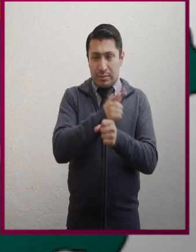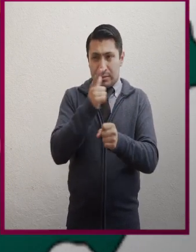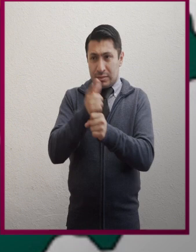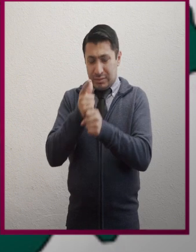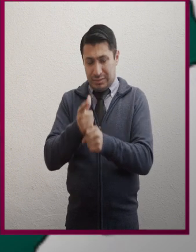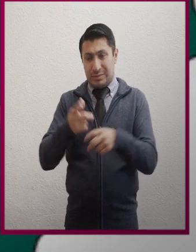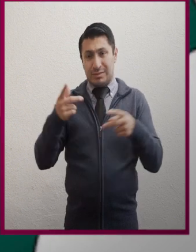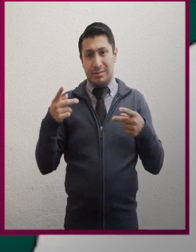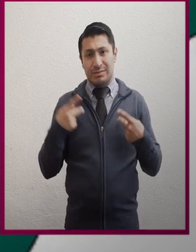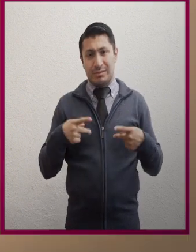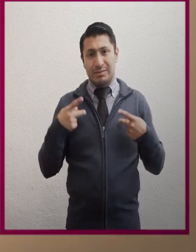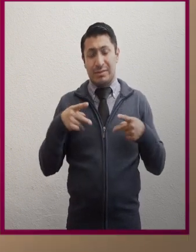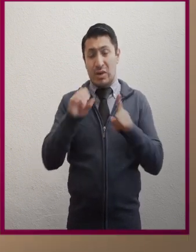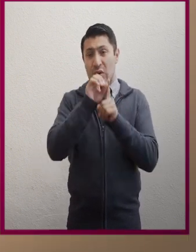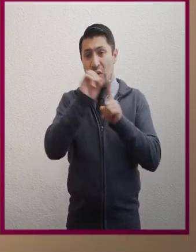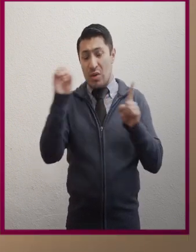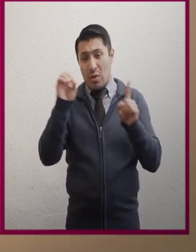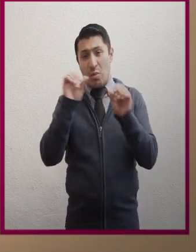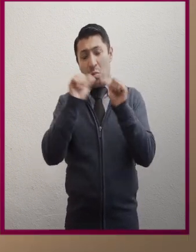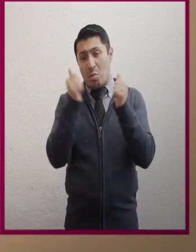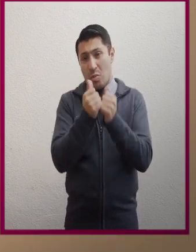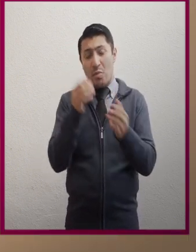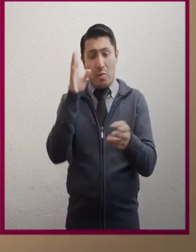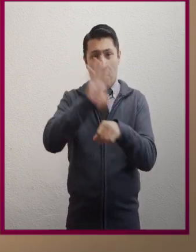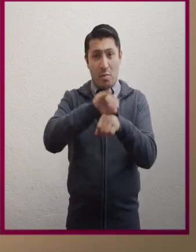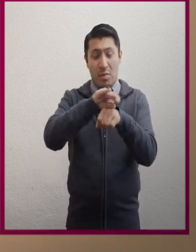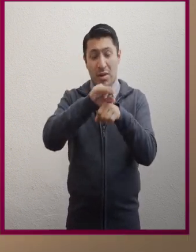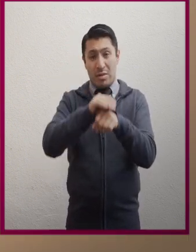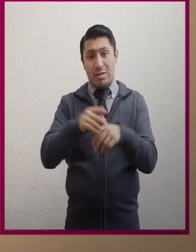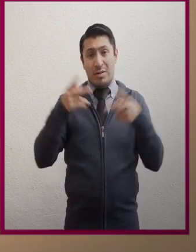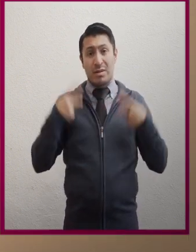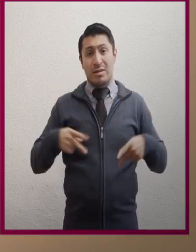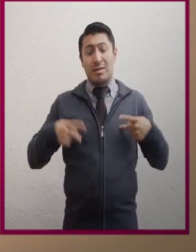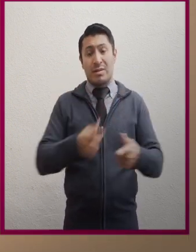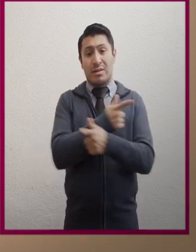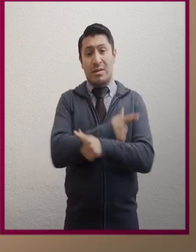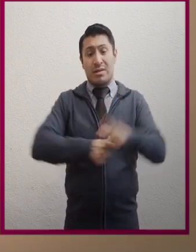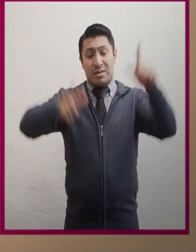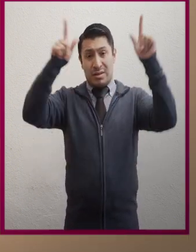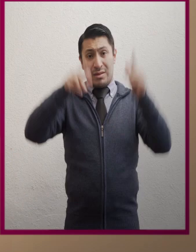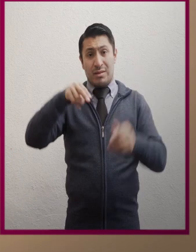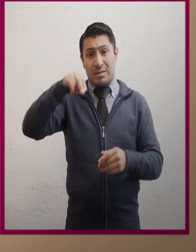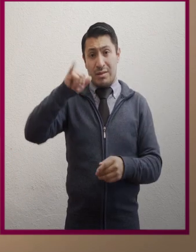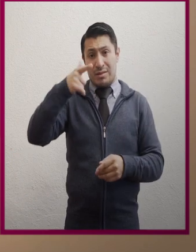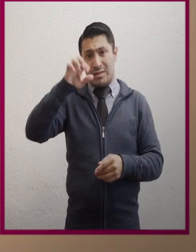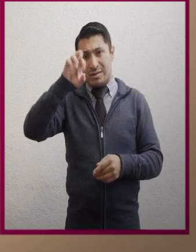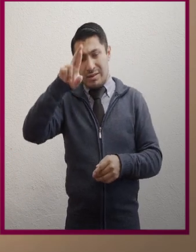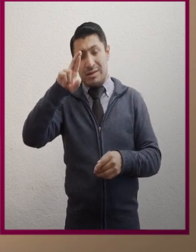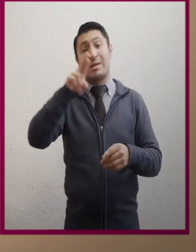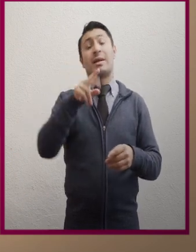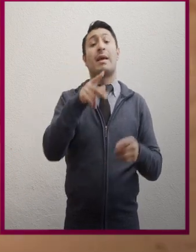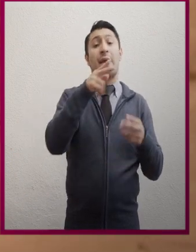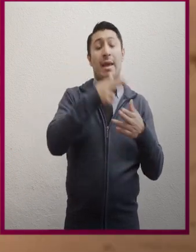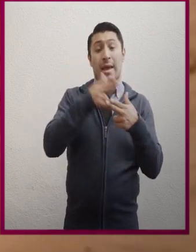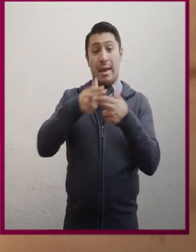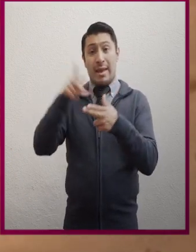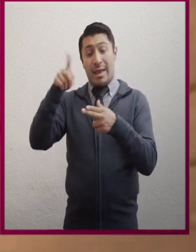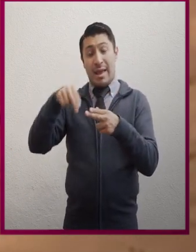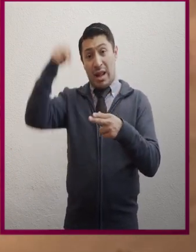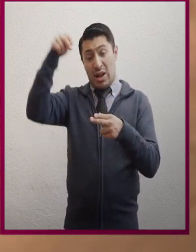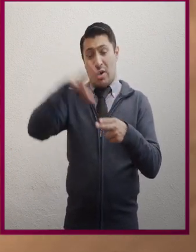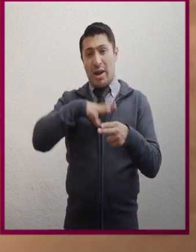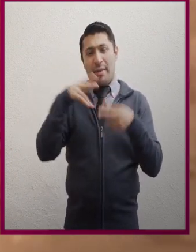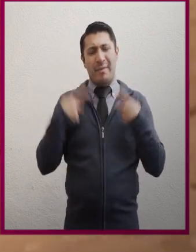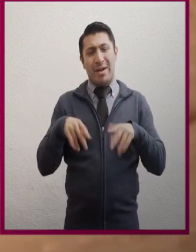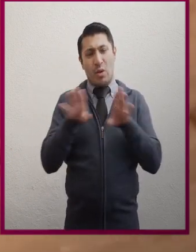África Occidental permiten que las personas se muevan libremente dentro de África Occidental hasta Níger. Sin embargo, desde